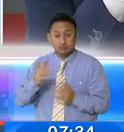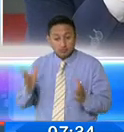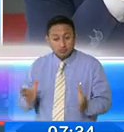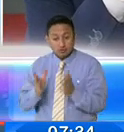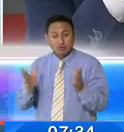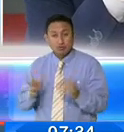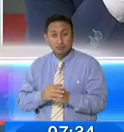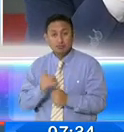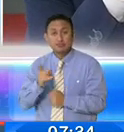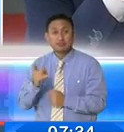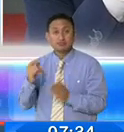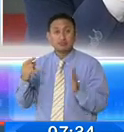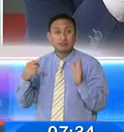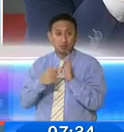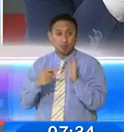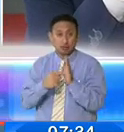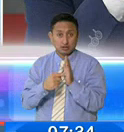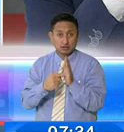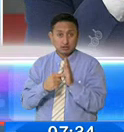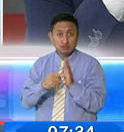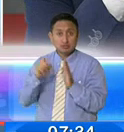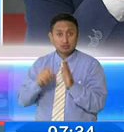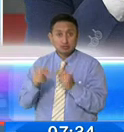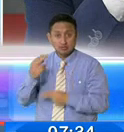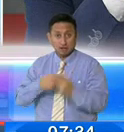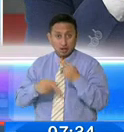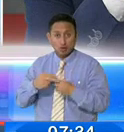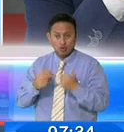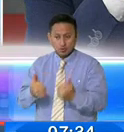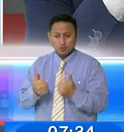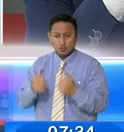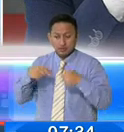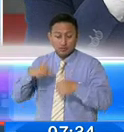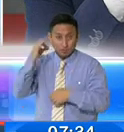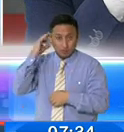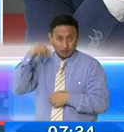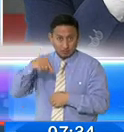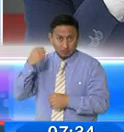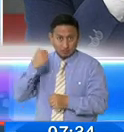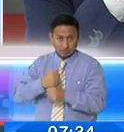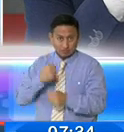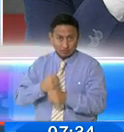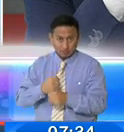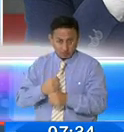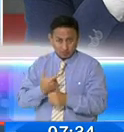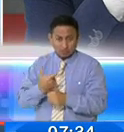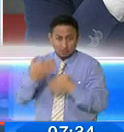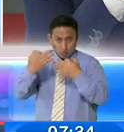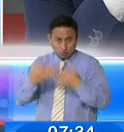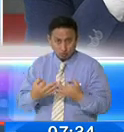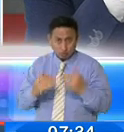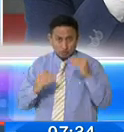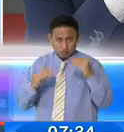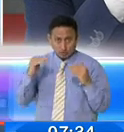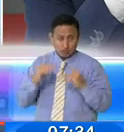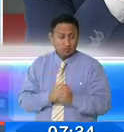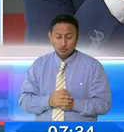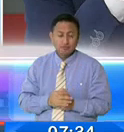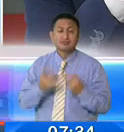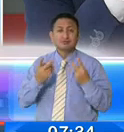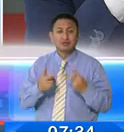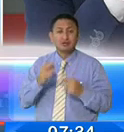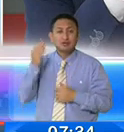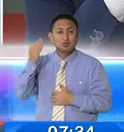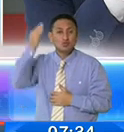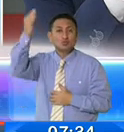tributarios. Tiene que ser un buen negocio contratar mujeres porque es no solamente un tema de justicia, es un tema también del futuro del